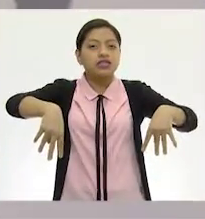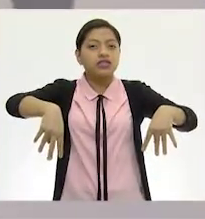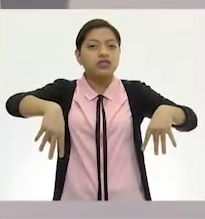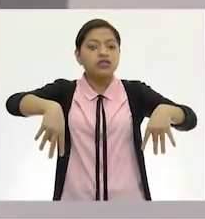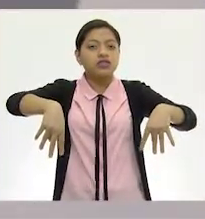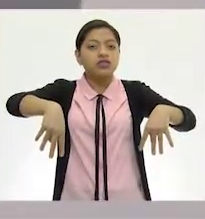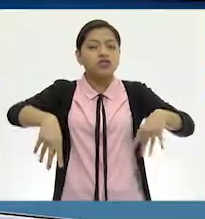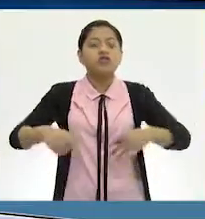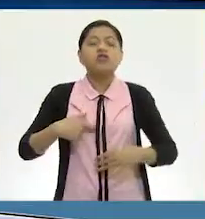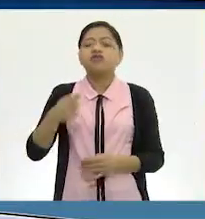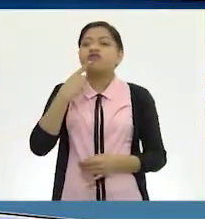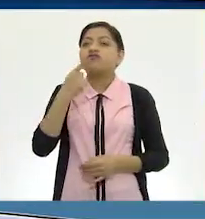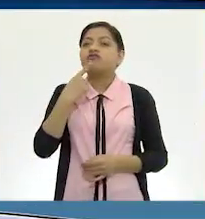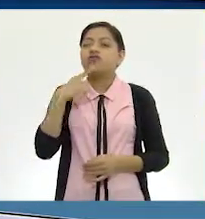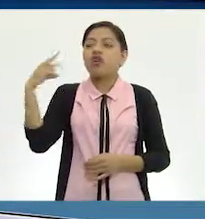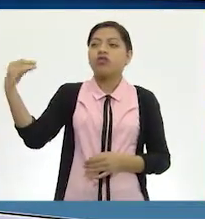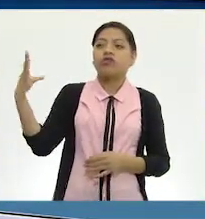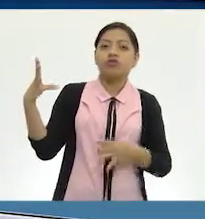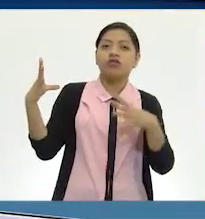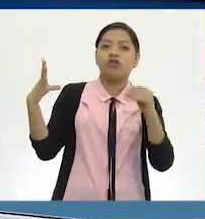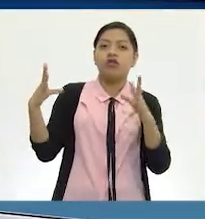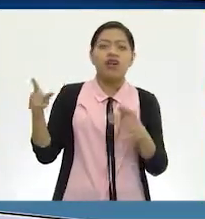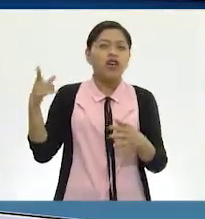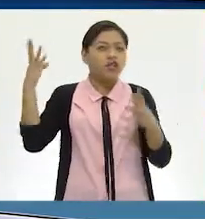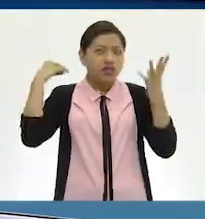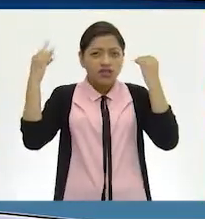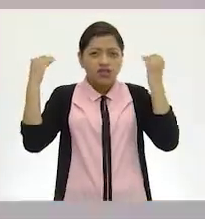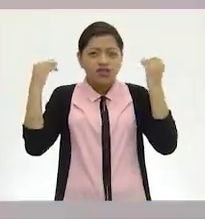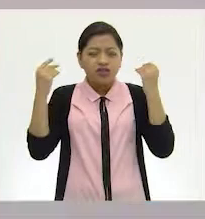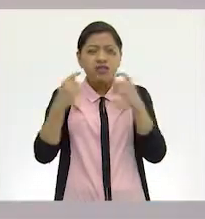tú me dices, yo te digo, algún sonido,